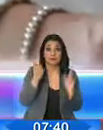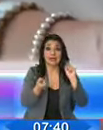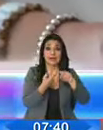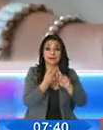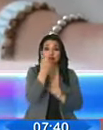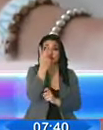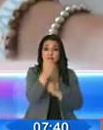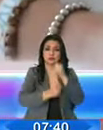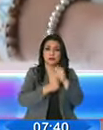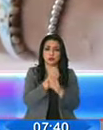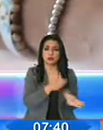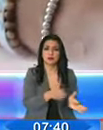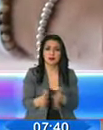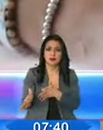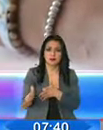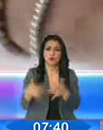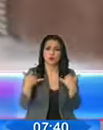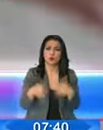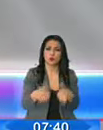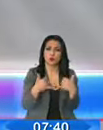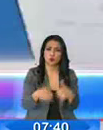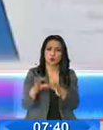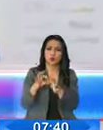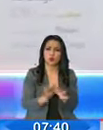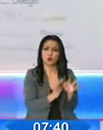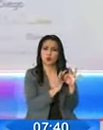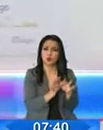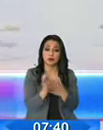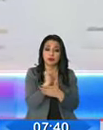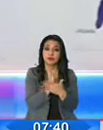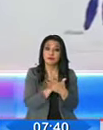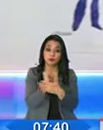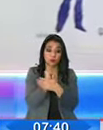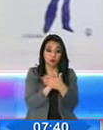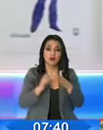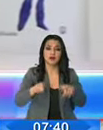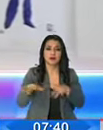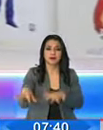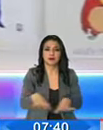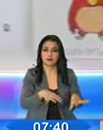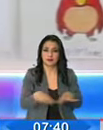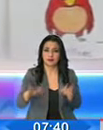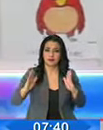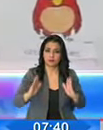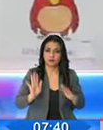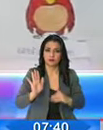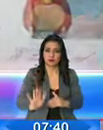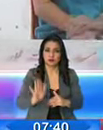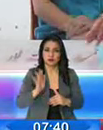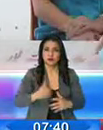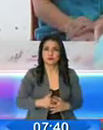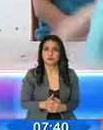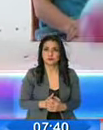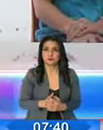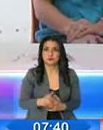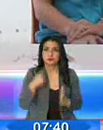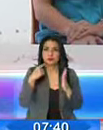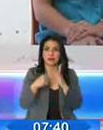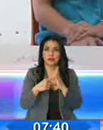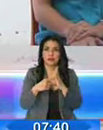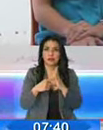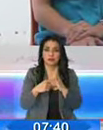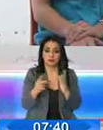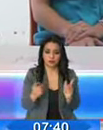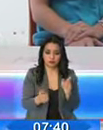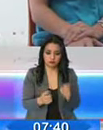realizan terapias lúdicas, juegos, cuentos y dibujos son parte de las actividades que se trabaja con ellos. Viendo las escenas sexuales, pero esto